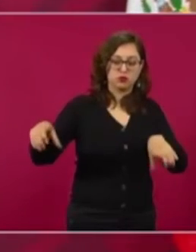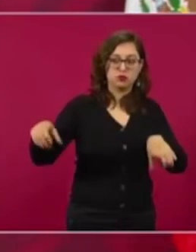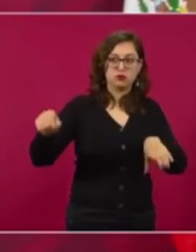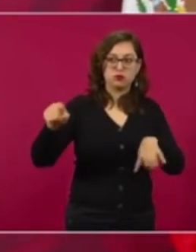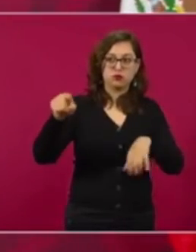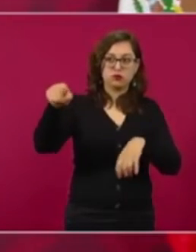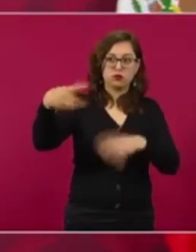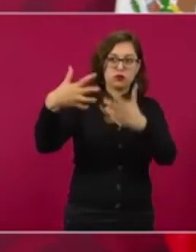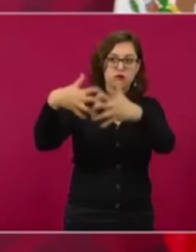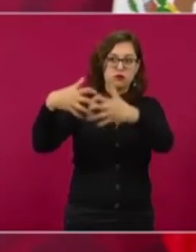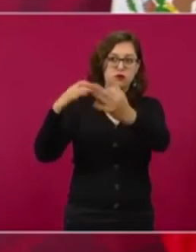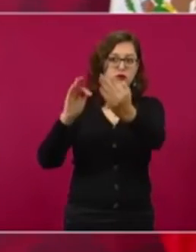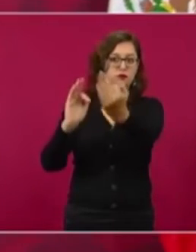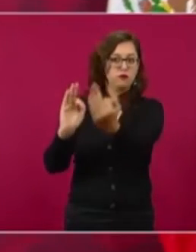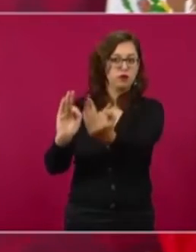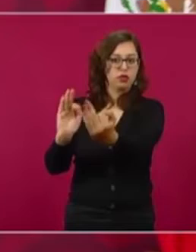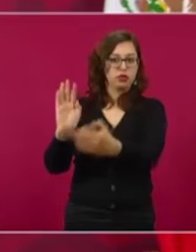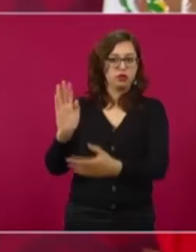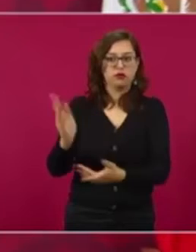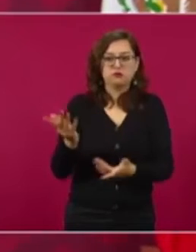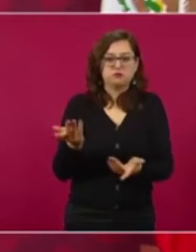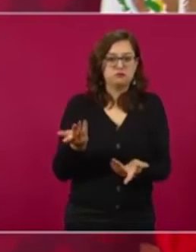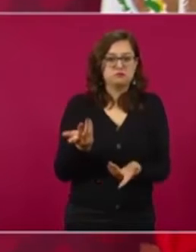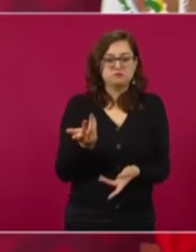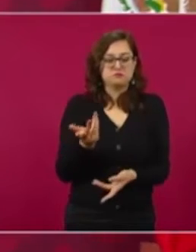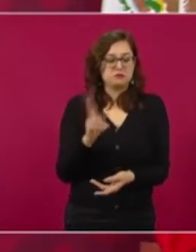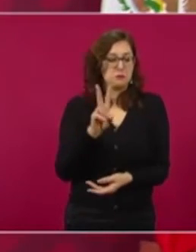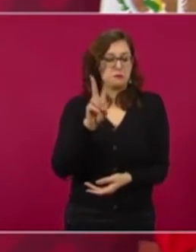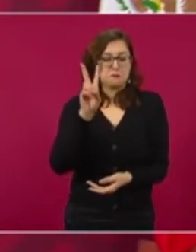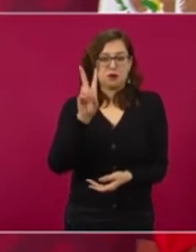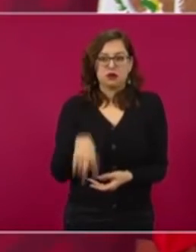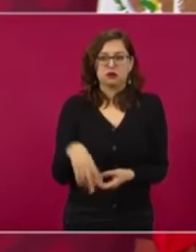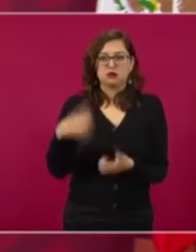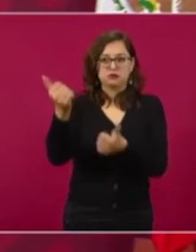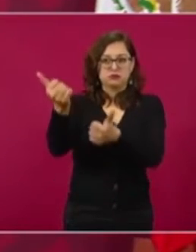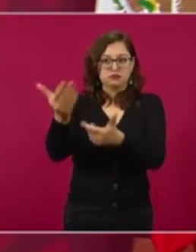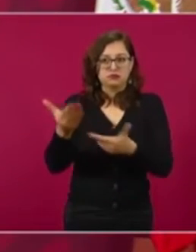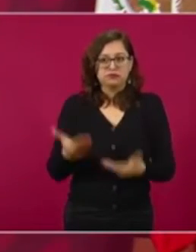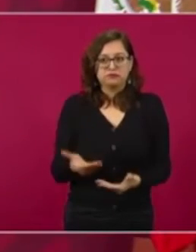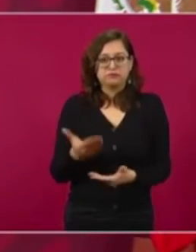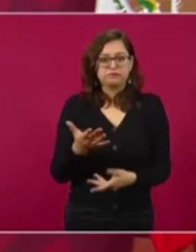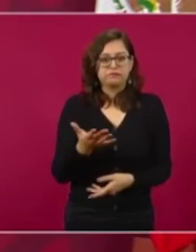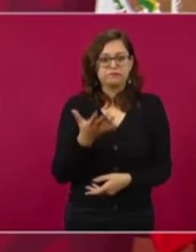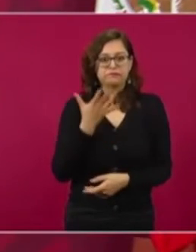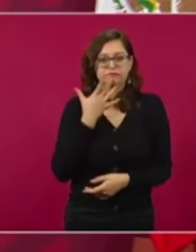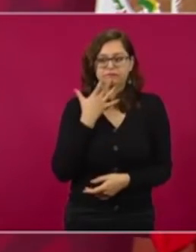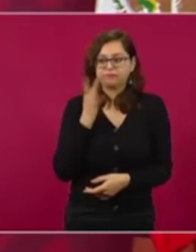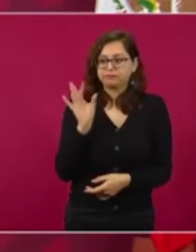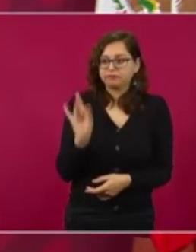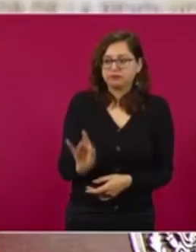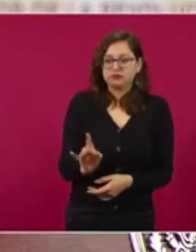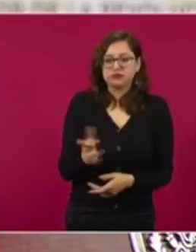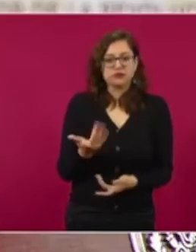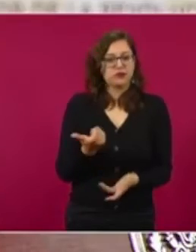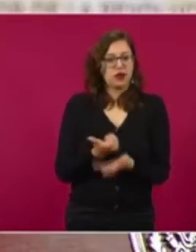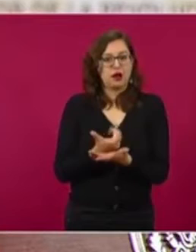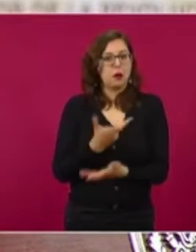los costos de transporte son muy